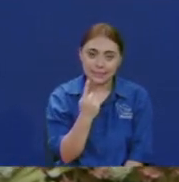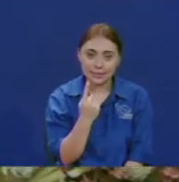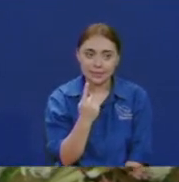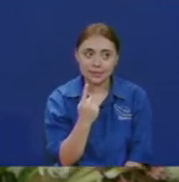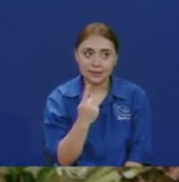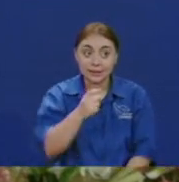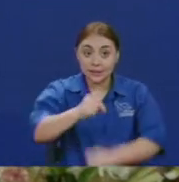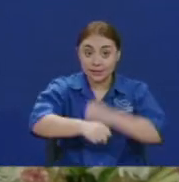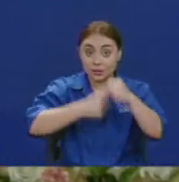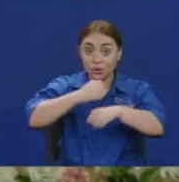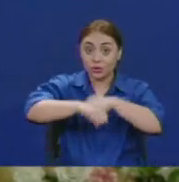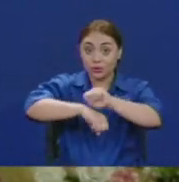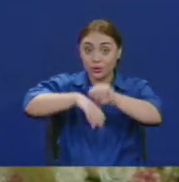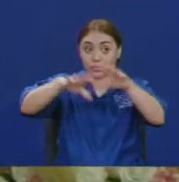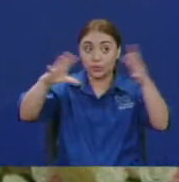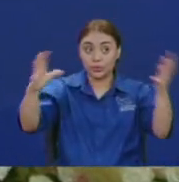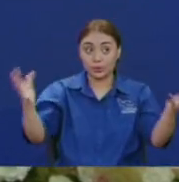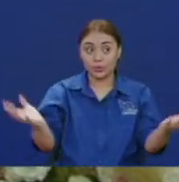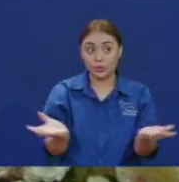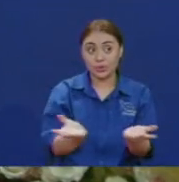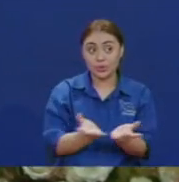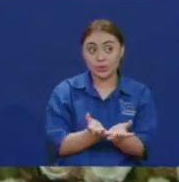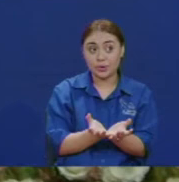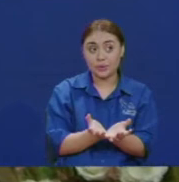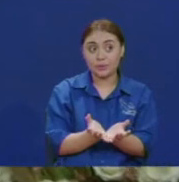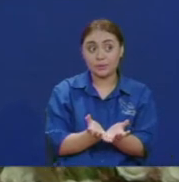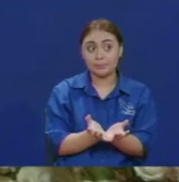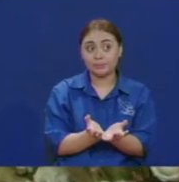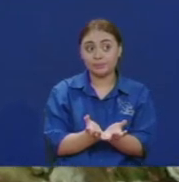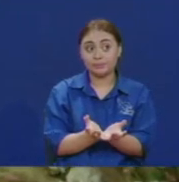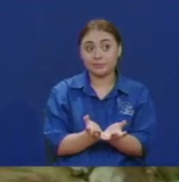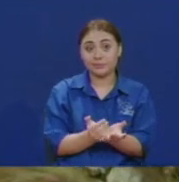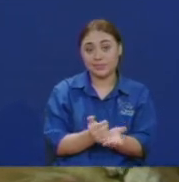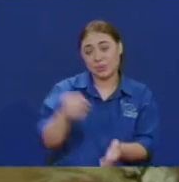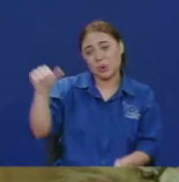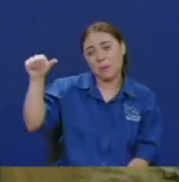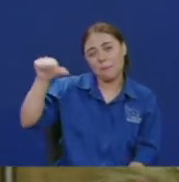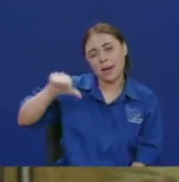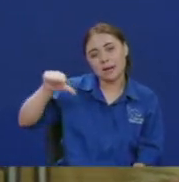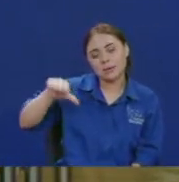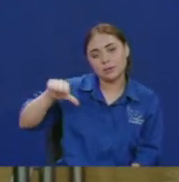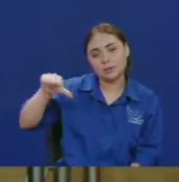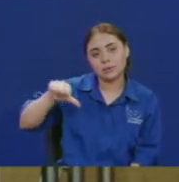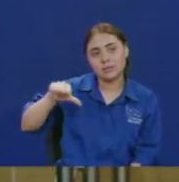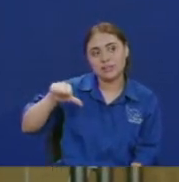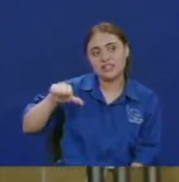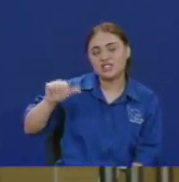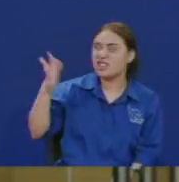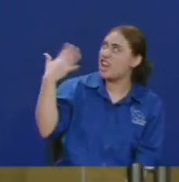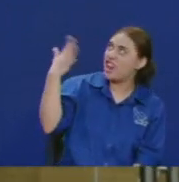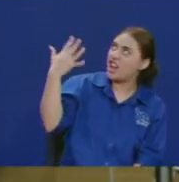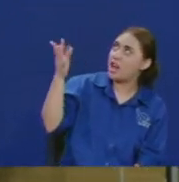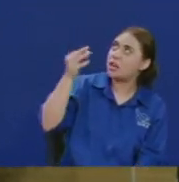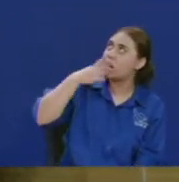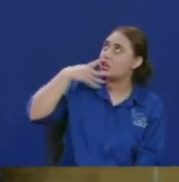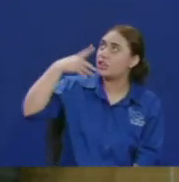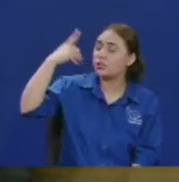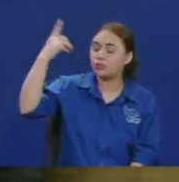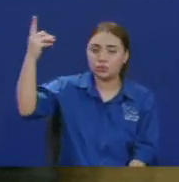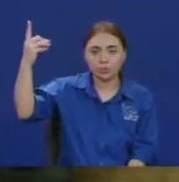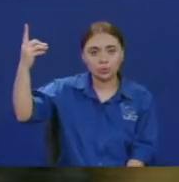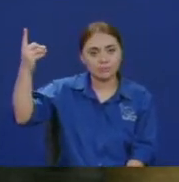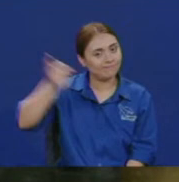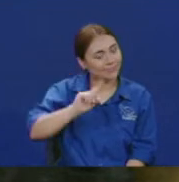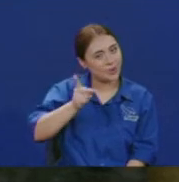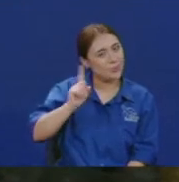5. Yo esperaba buenos frutos, pero recogí frutos amargos. Usted no se